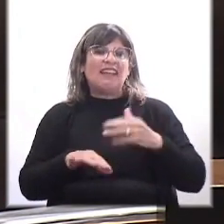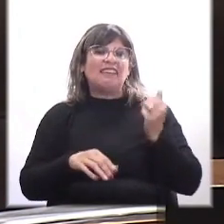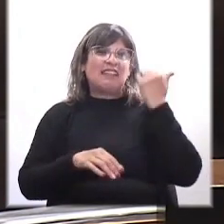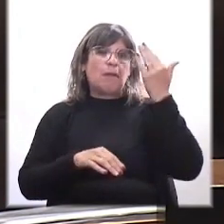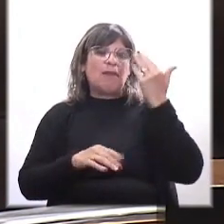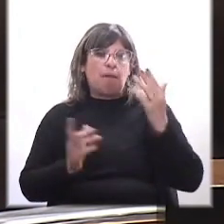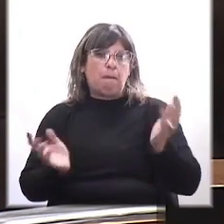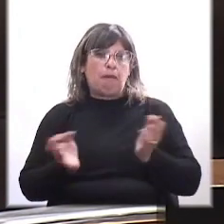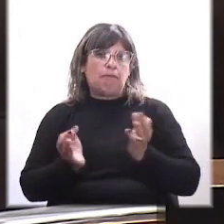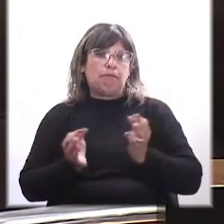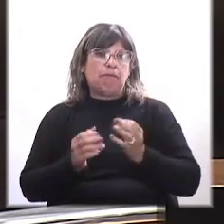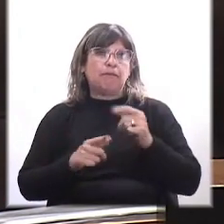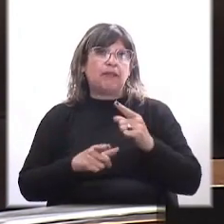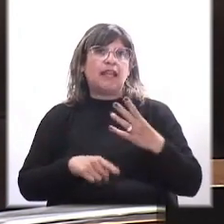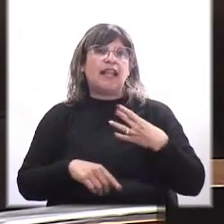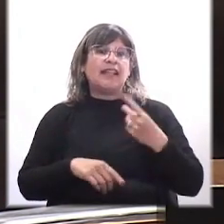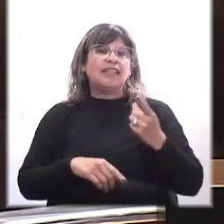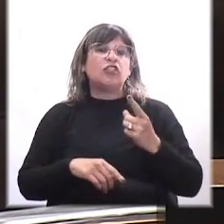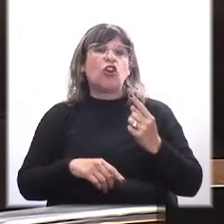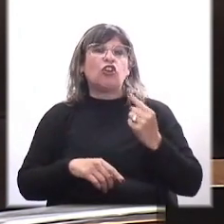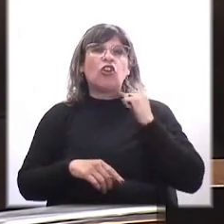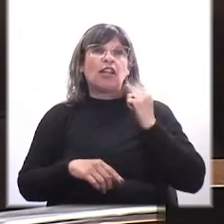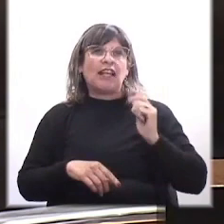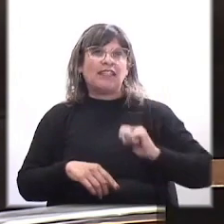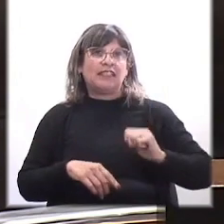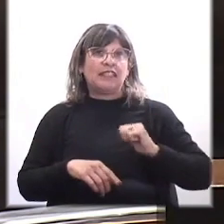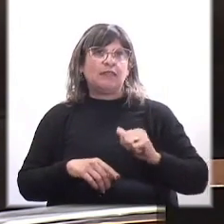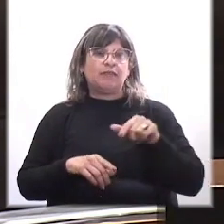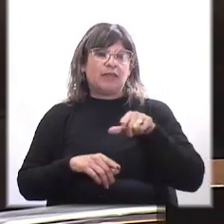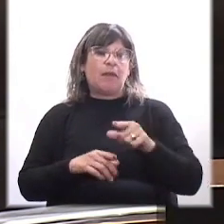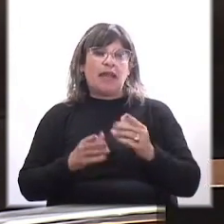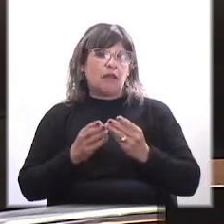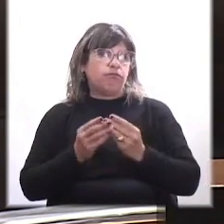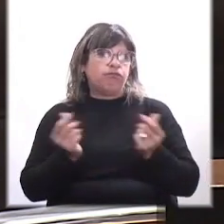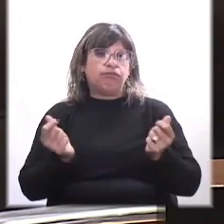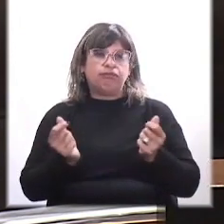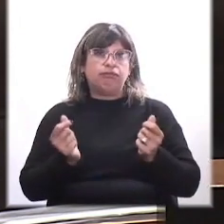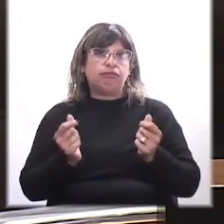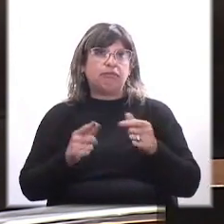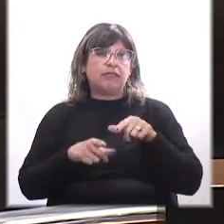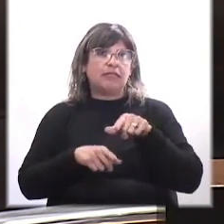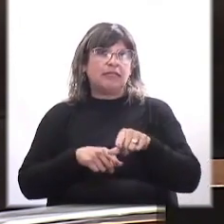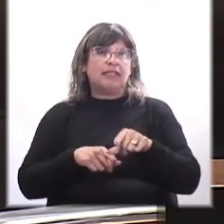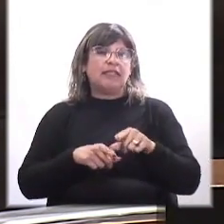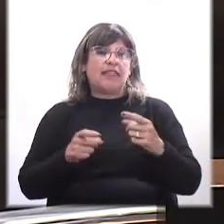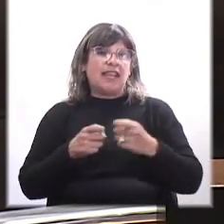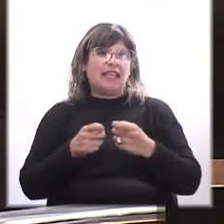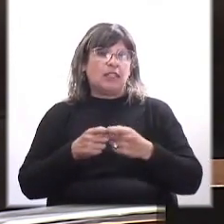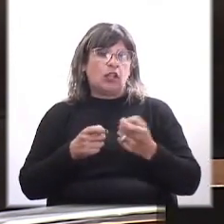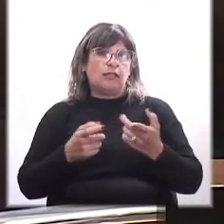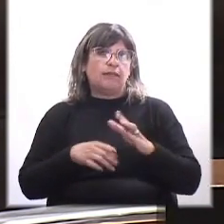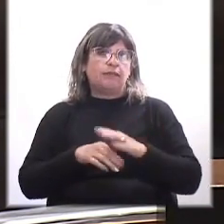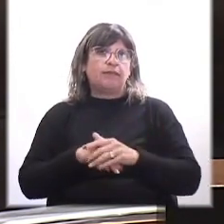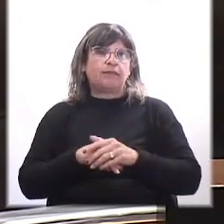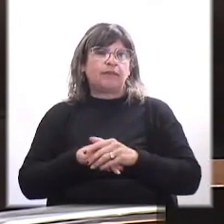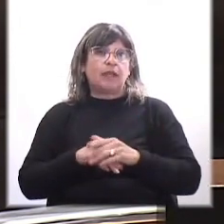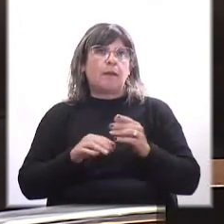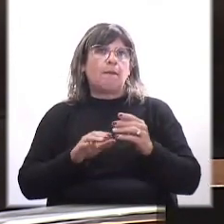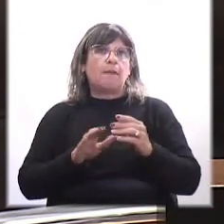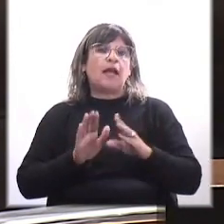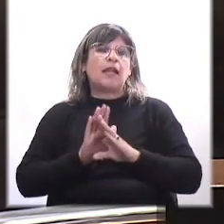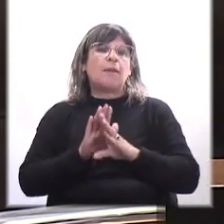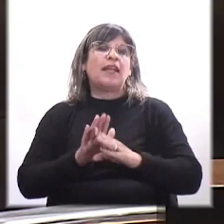extraordinaria del directorio de Gas Sayago la disolución y liquidación de la sociedad al amparo de los